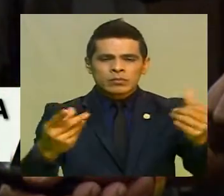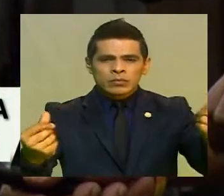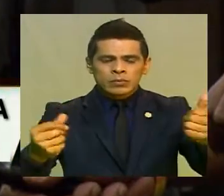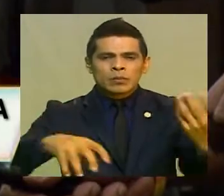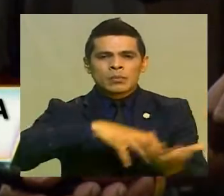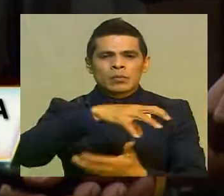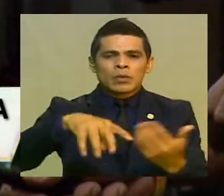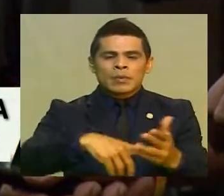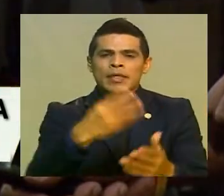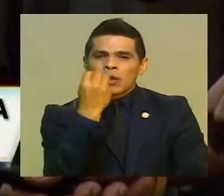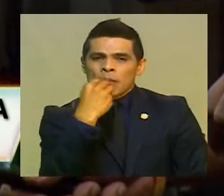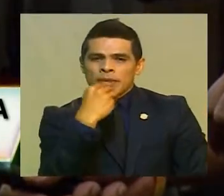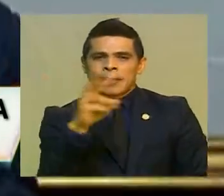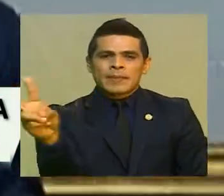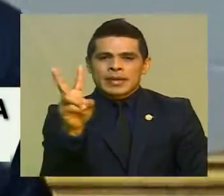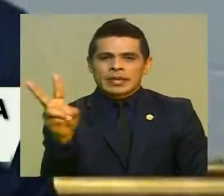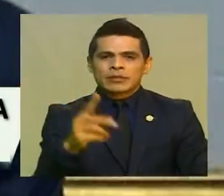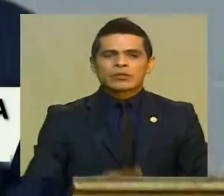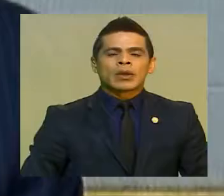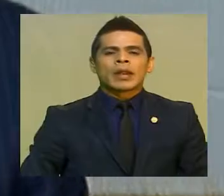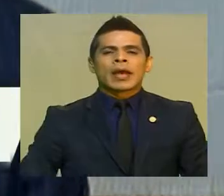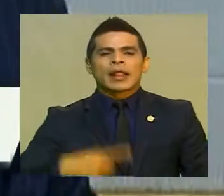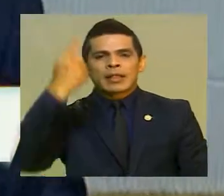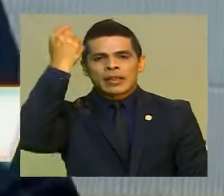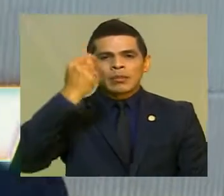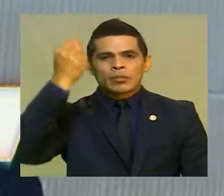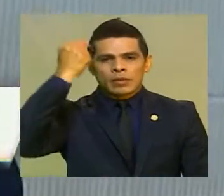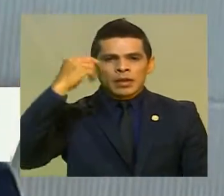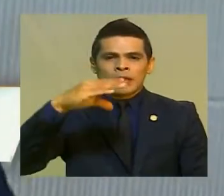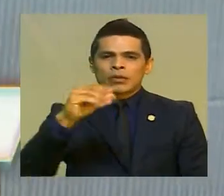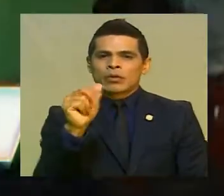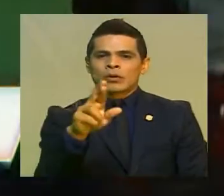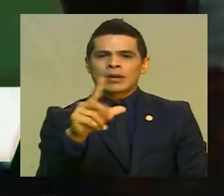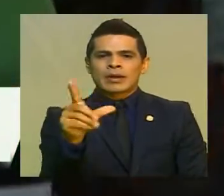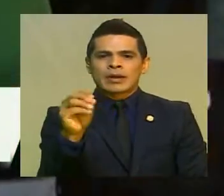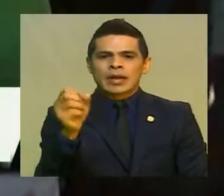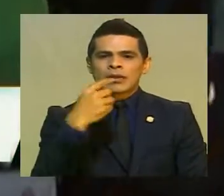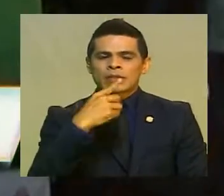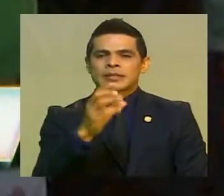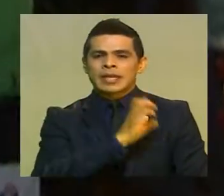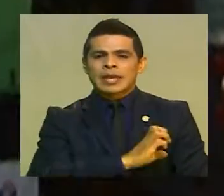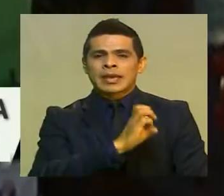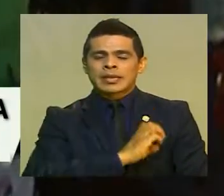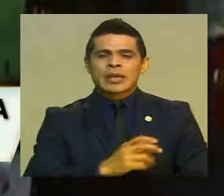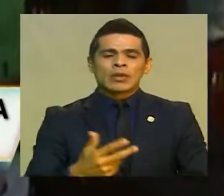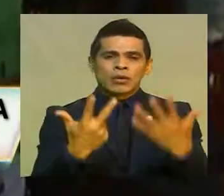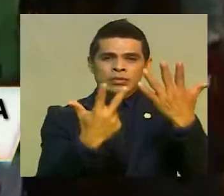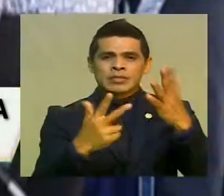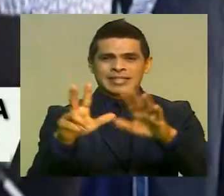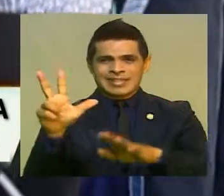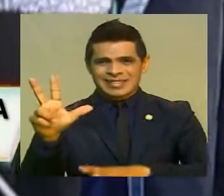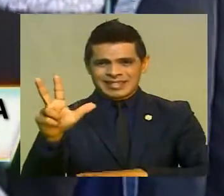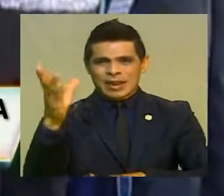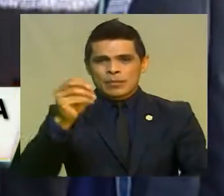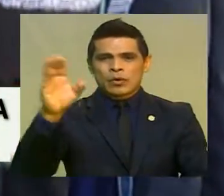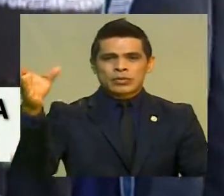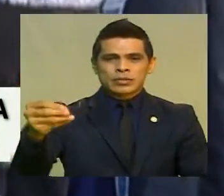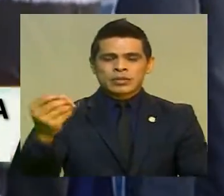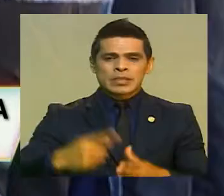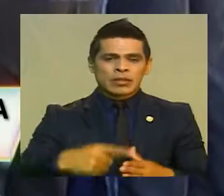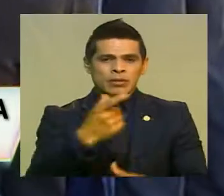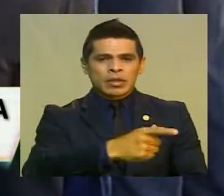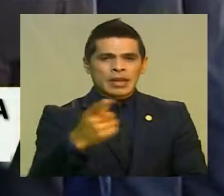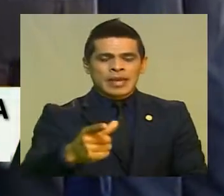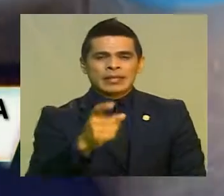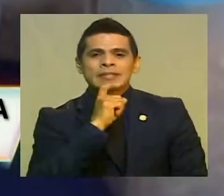que vive venezuela el diputado carlos paparoni aseguró que en enero de este año al menos 83% de la población se